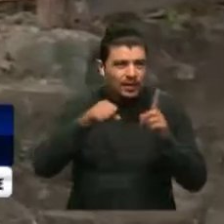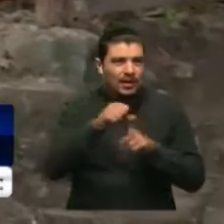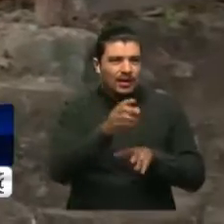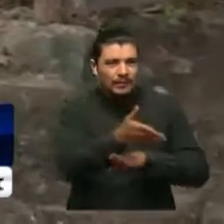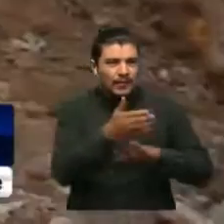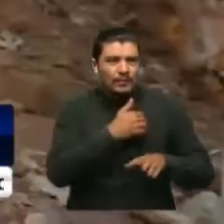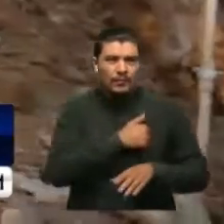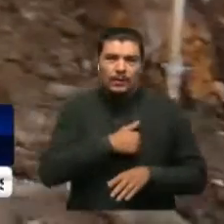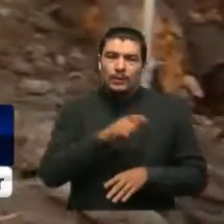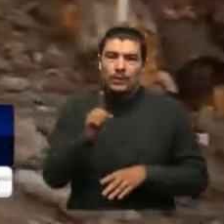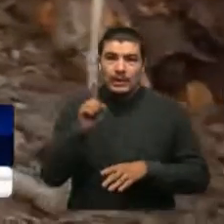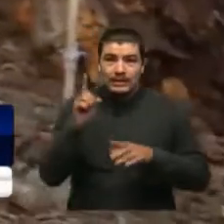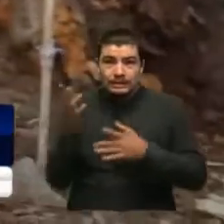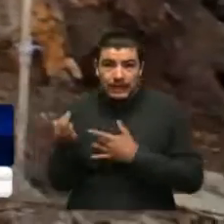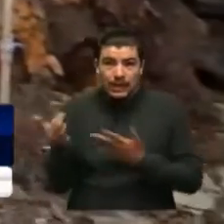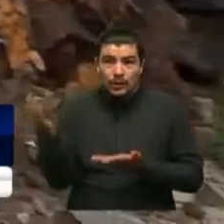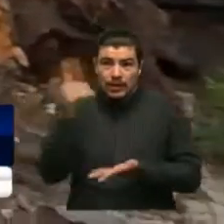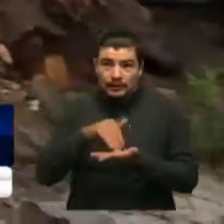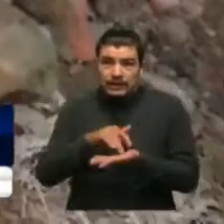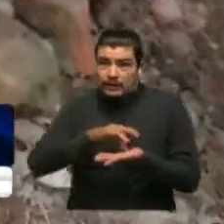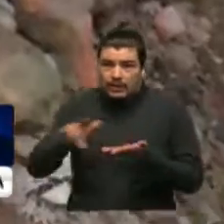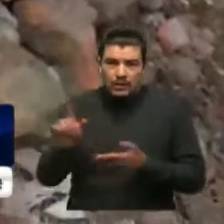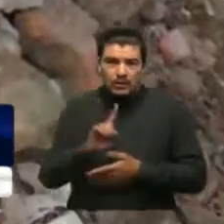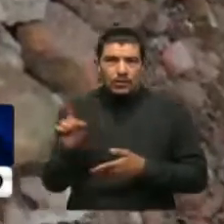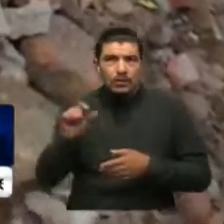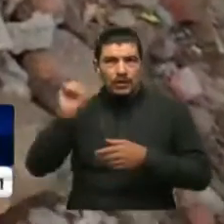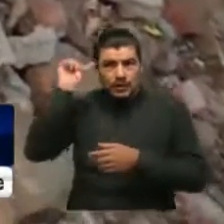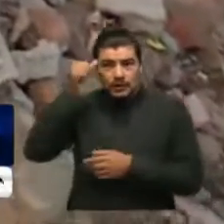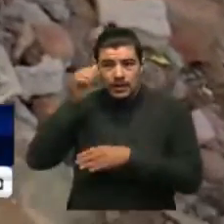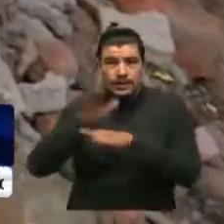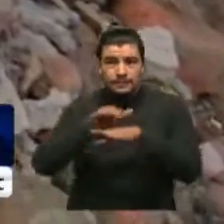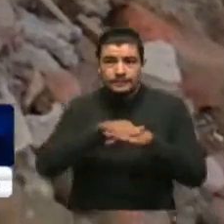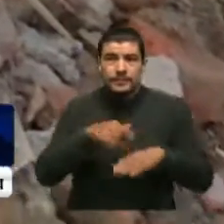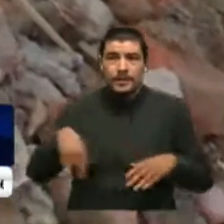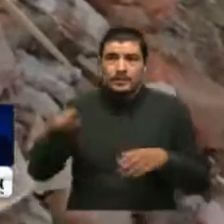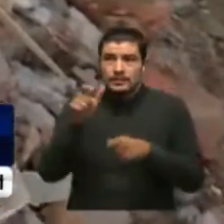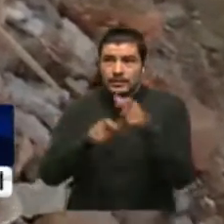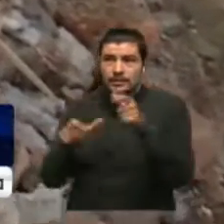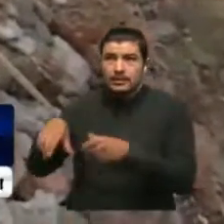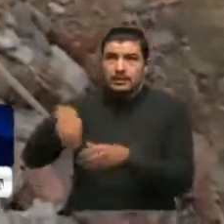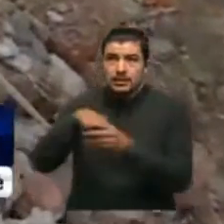una emergencia para recordar que ellos aún están ahí y son parte de la sociedad